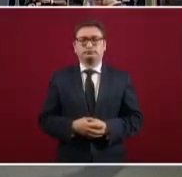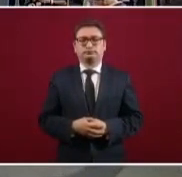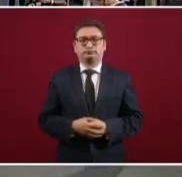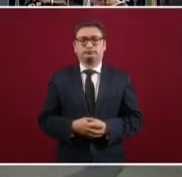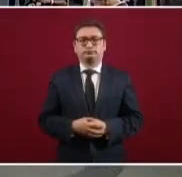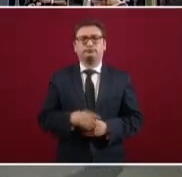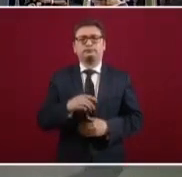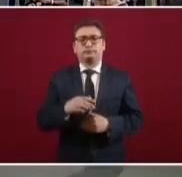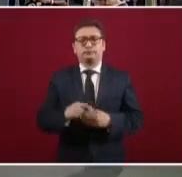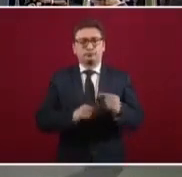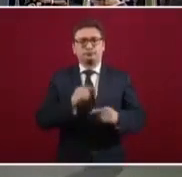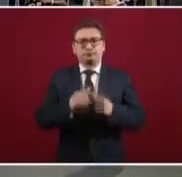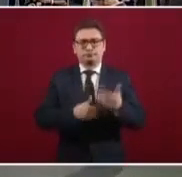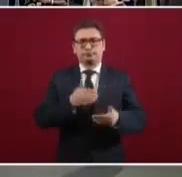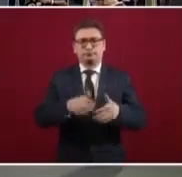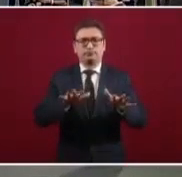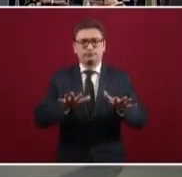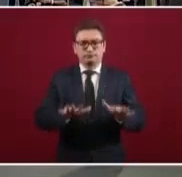apaciguando